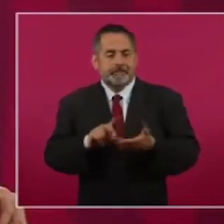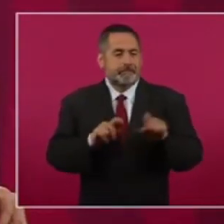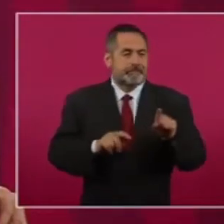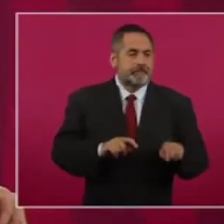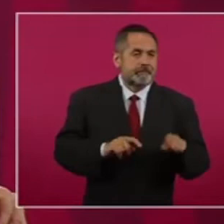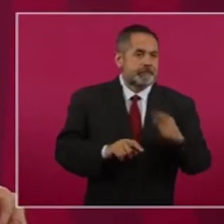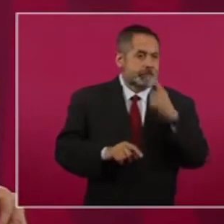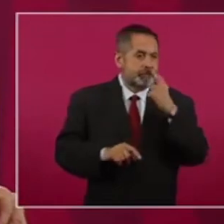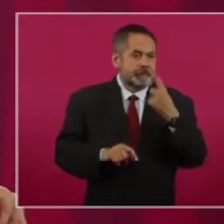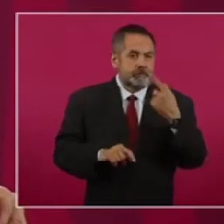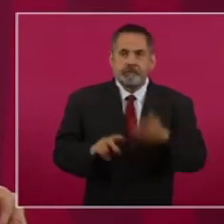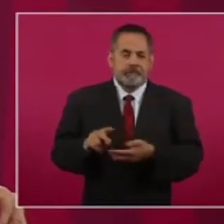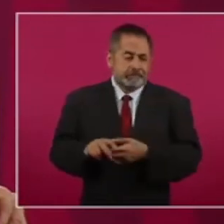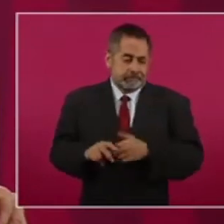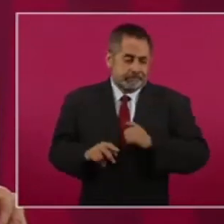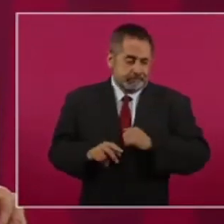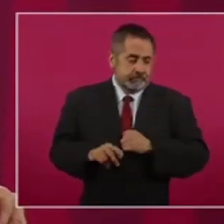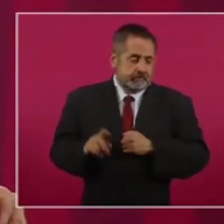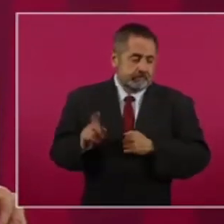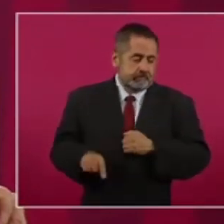y pasaba todo.